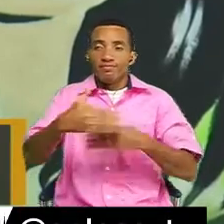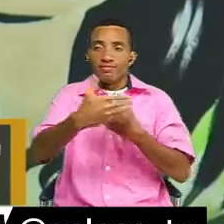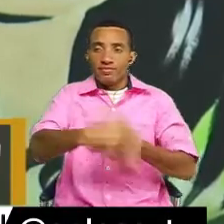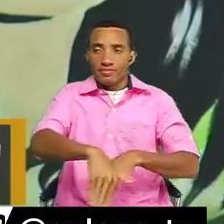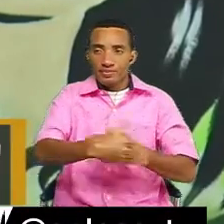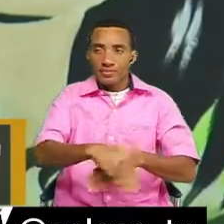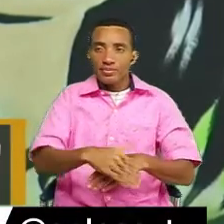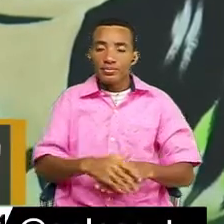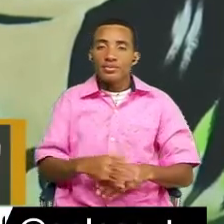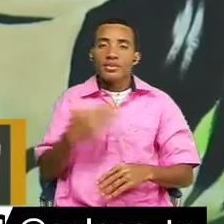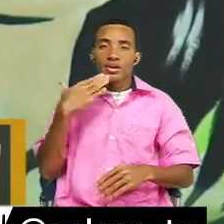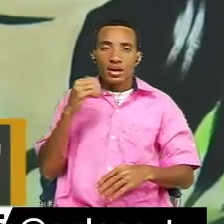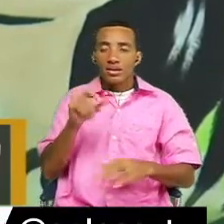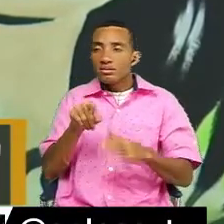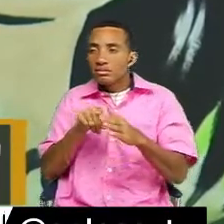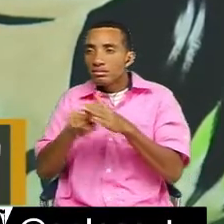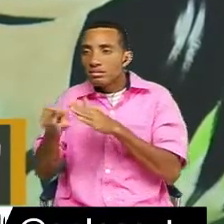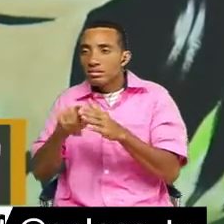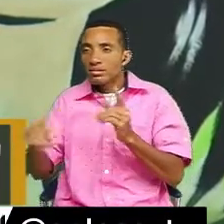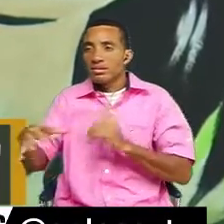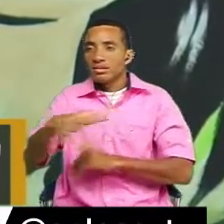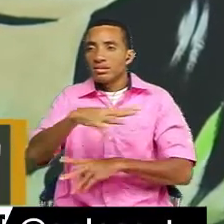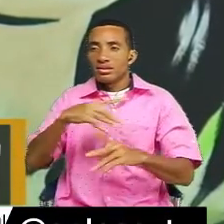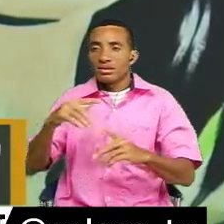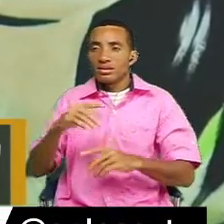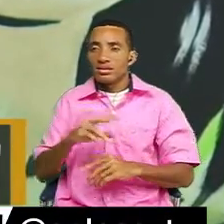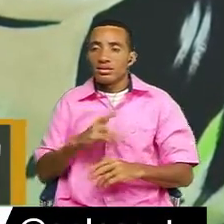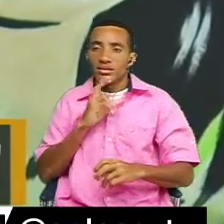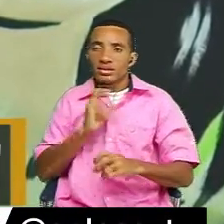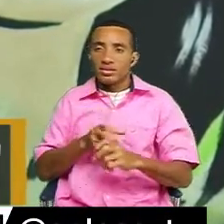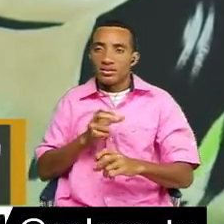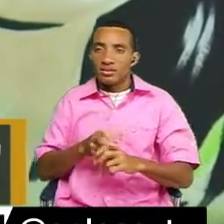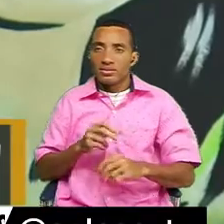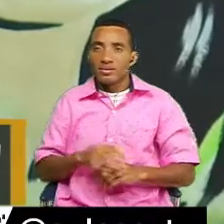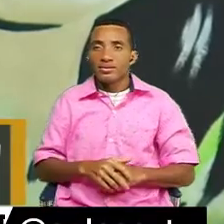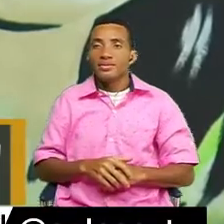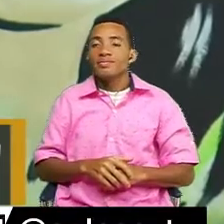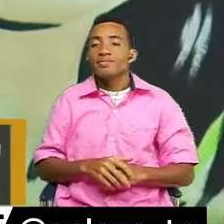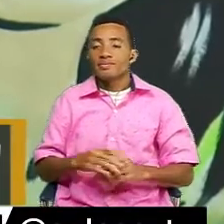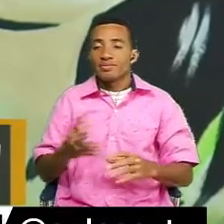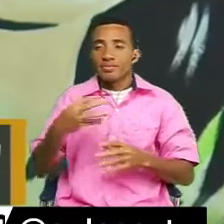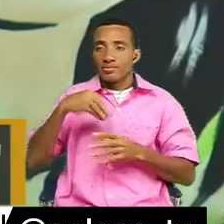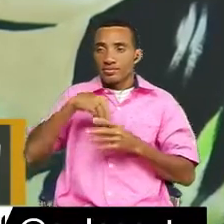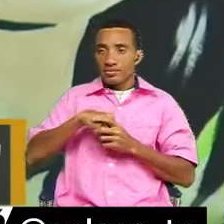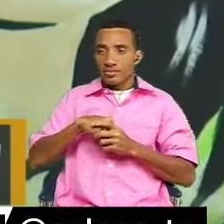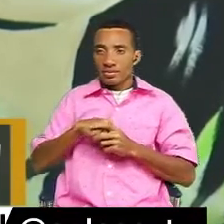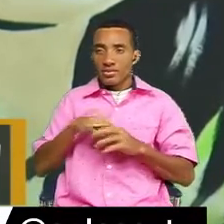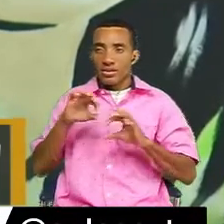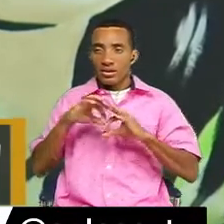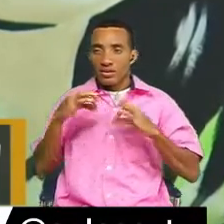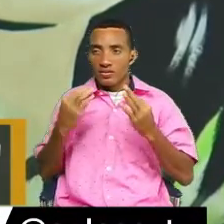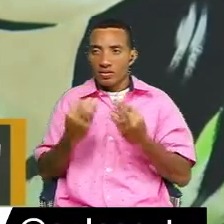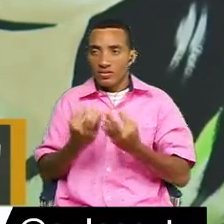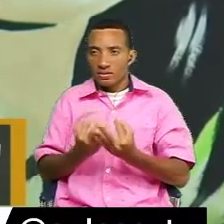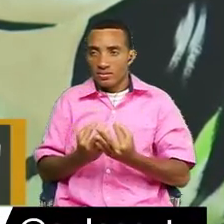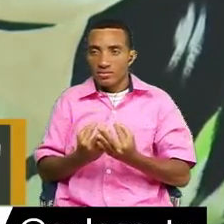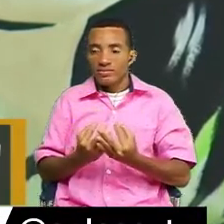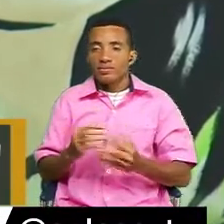ella huyéndole como a esa situación que está enfrentando en el entorno familiar, entonces